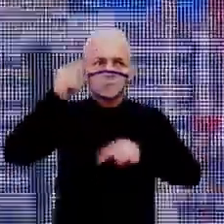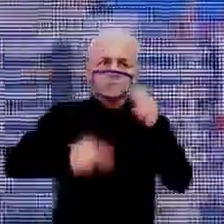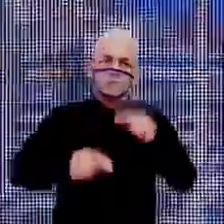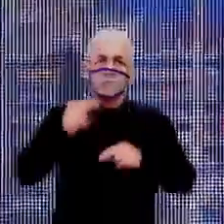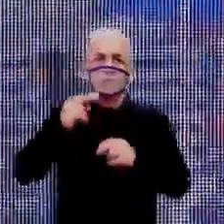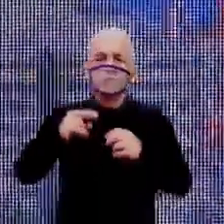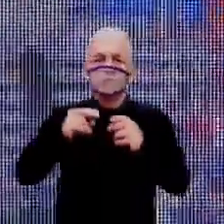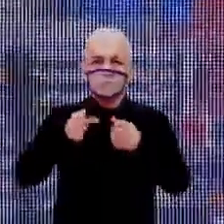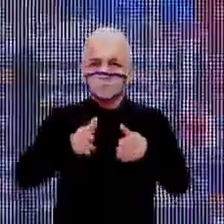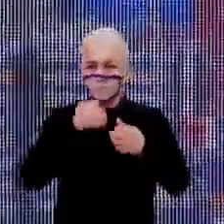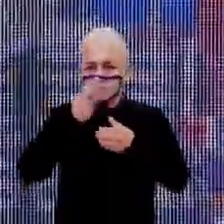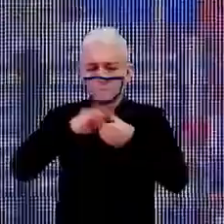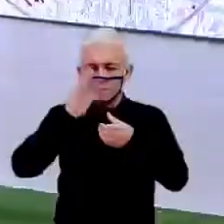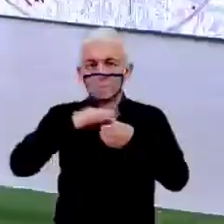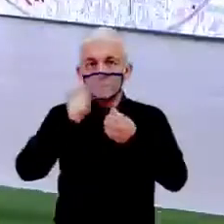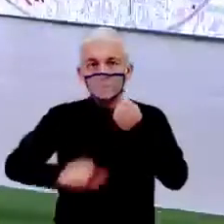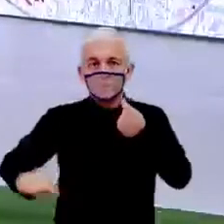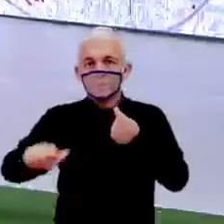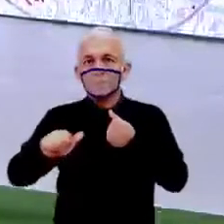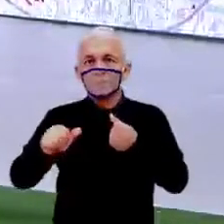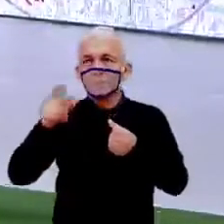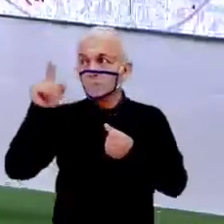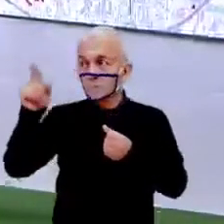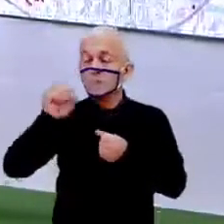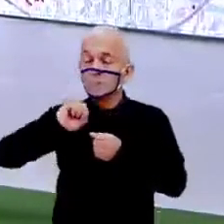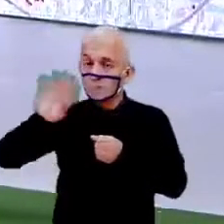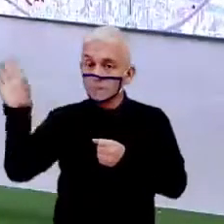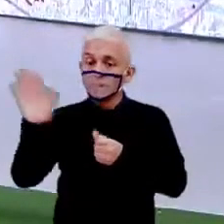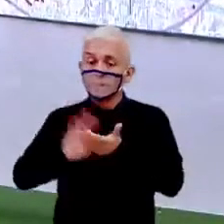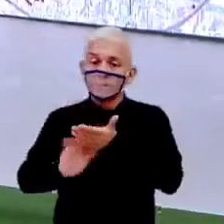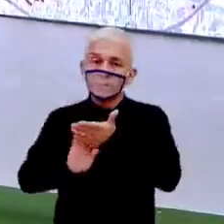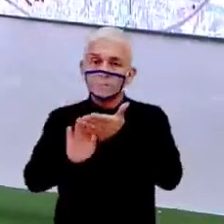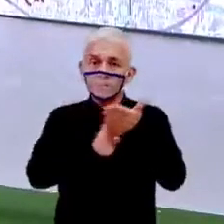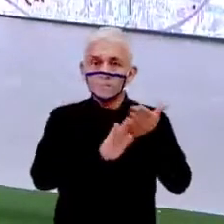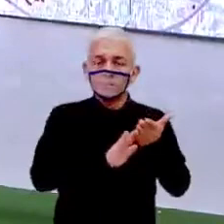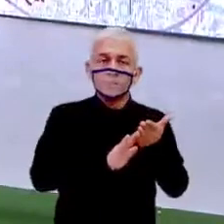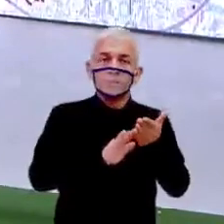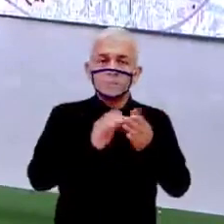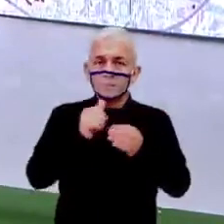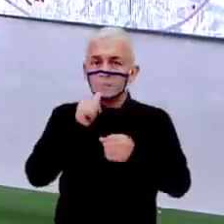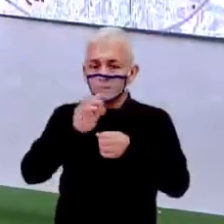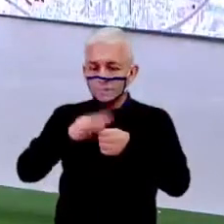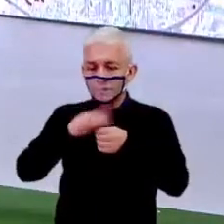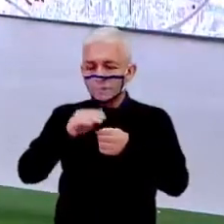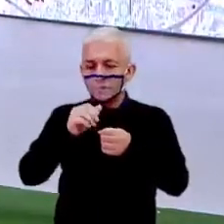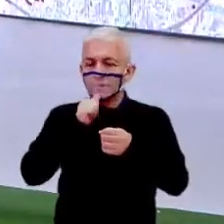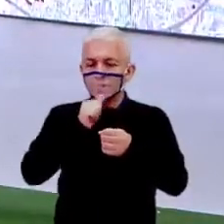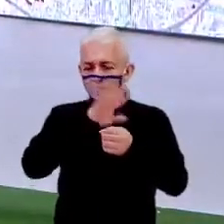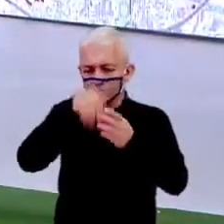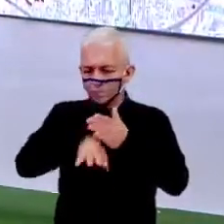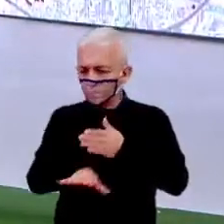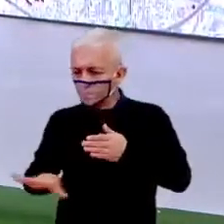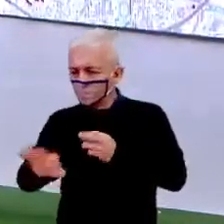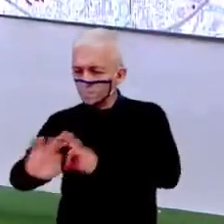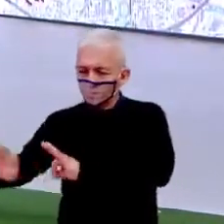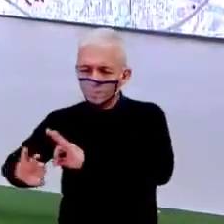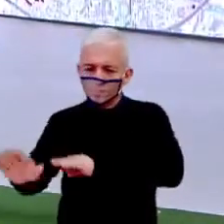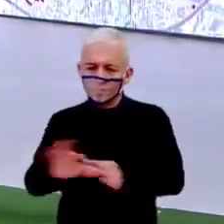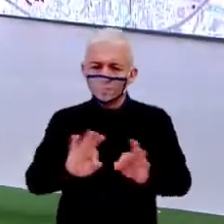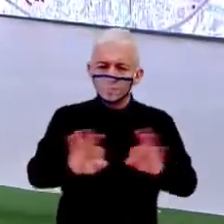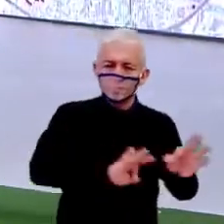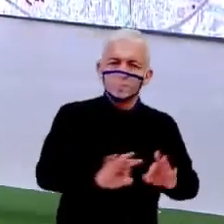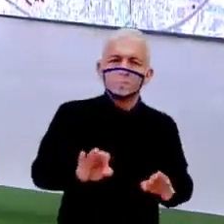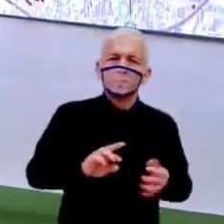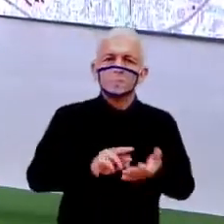del alcantarillado pluvial de Barranquilla, usted lo tiene claro, y aspiramos, esperamos, y lo vamos a hacer